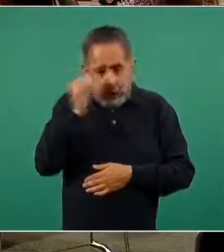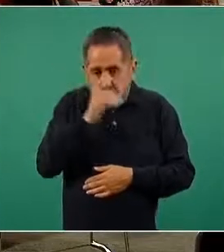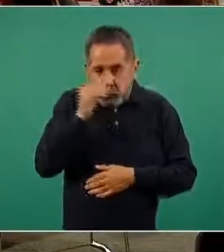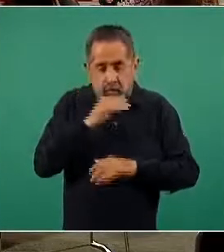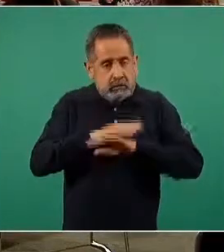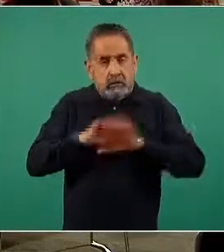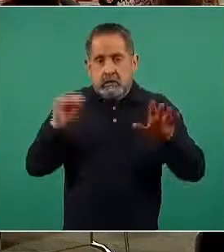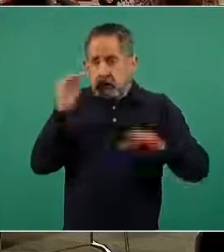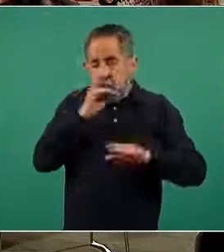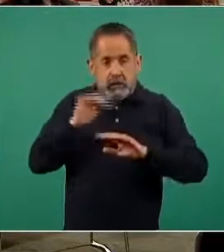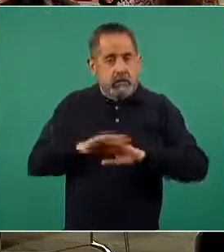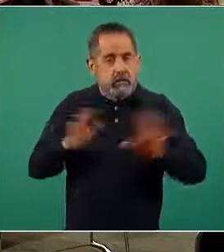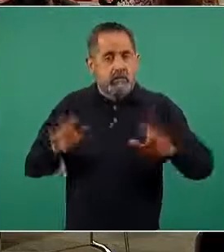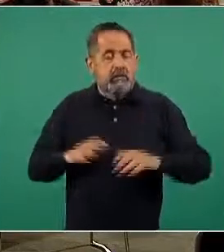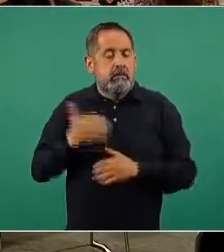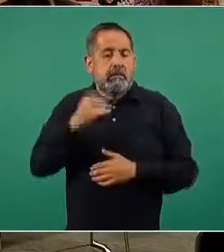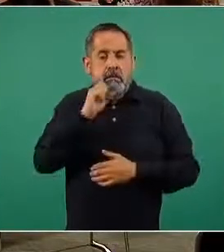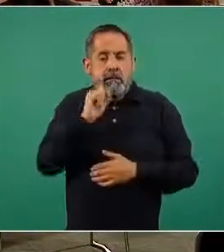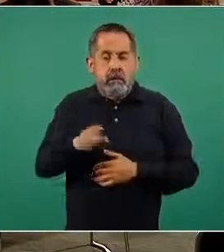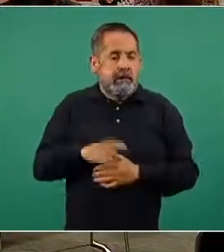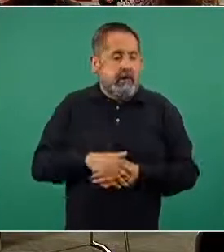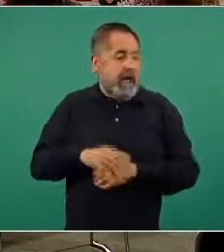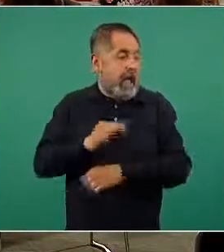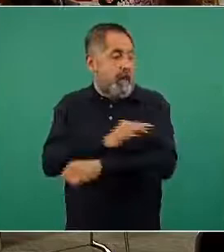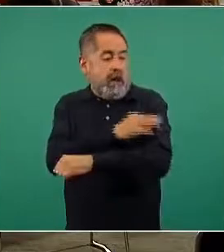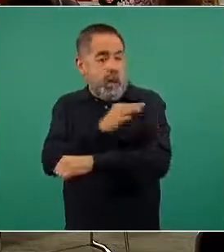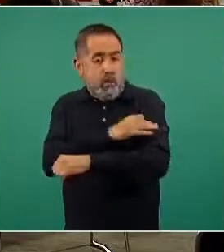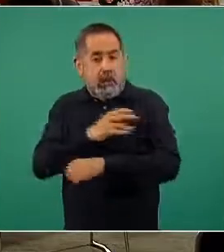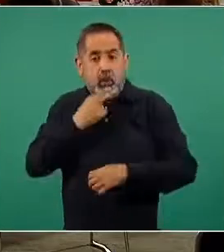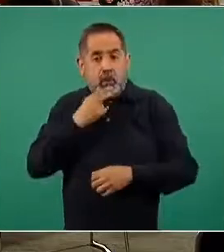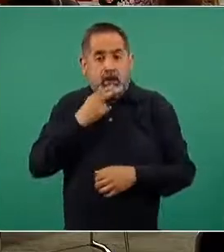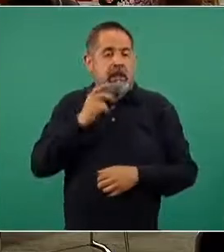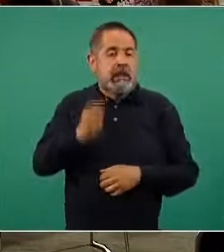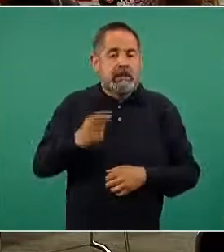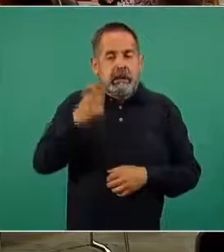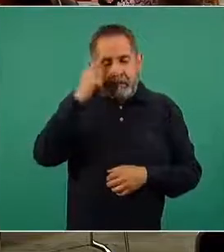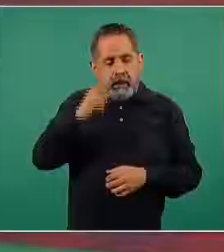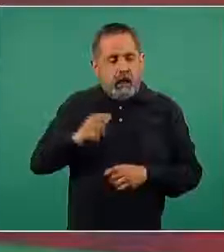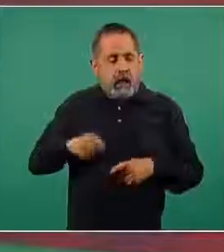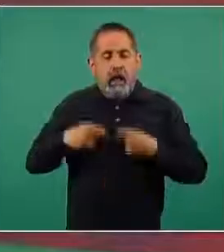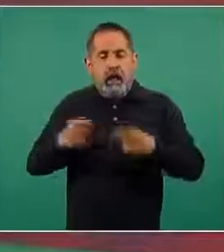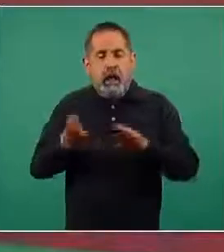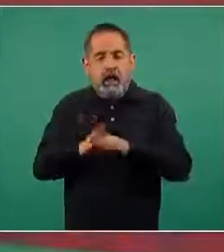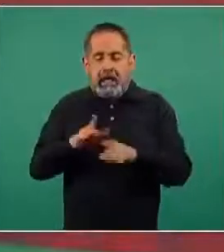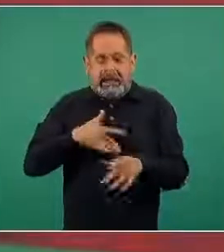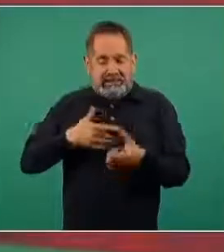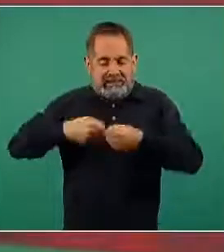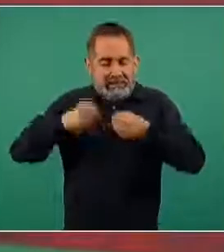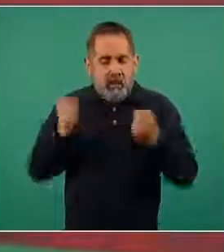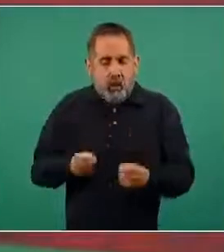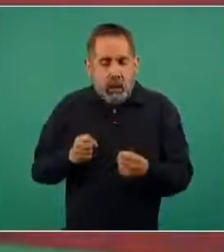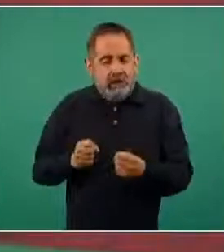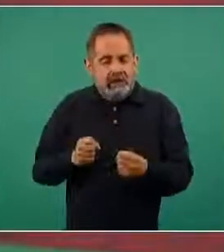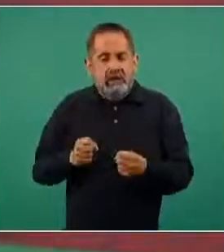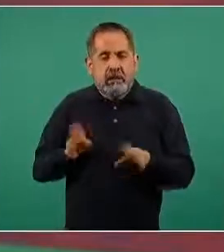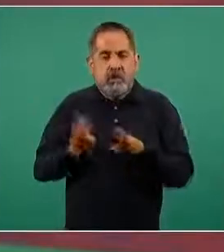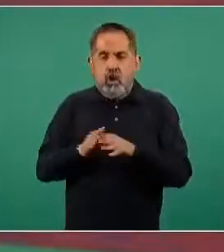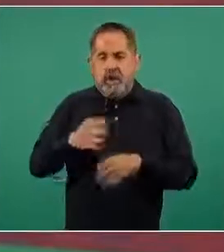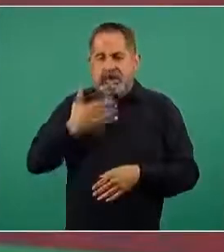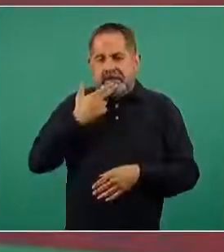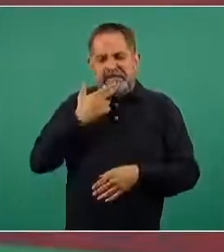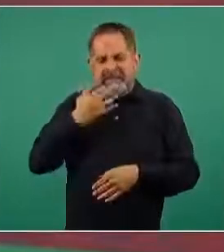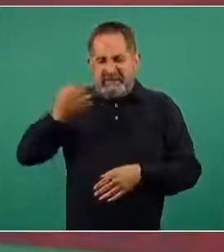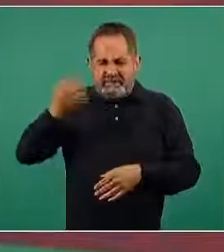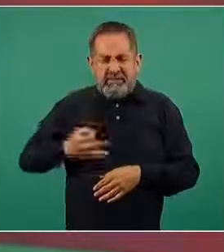absolutamente gratuito. Y las vacunas que se utilizan son vacunas seguras, son vacunas